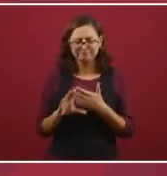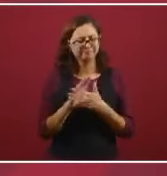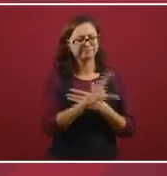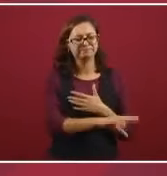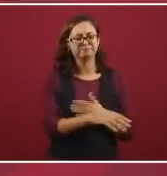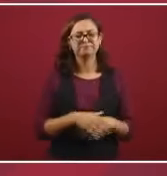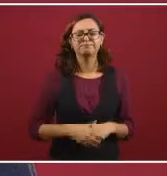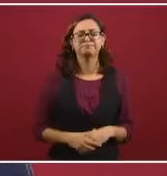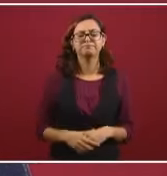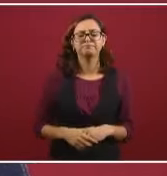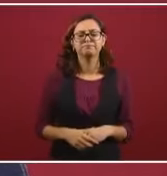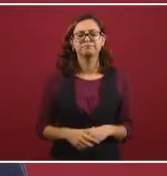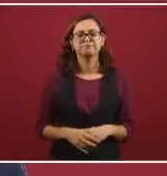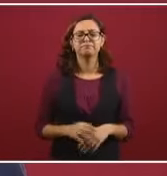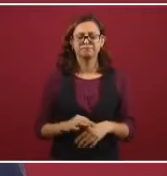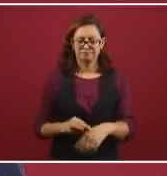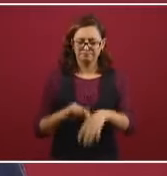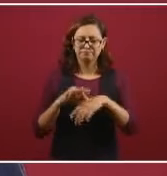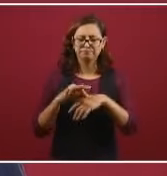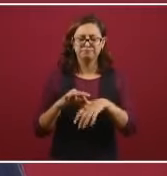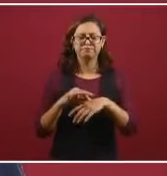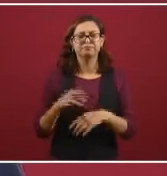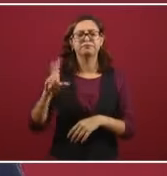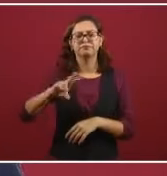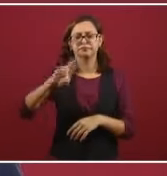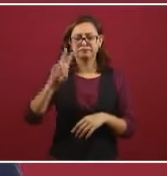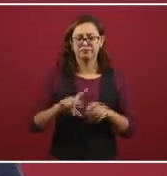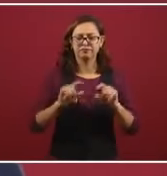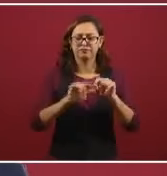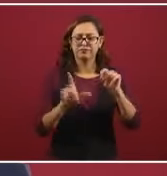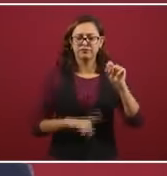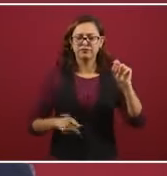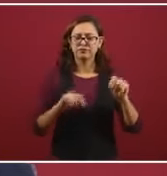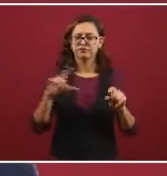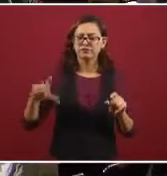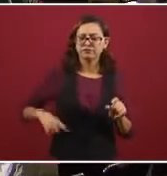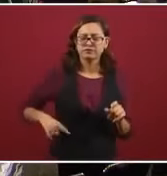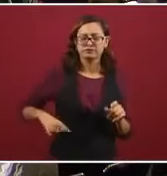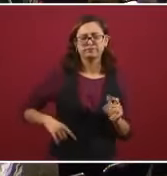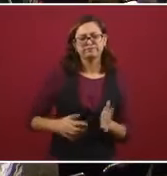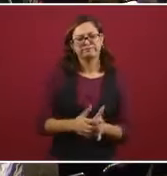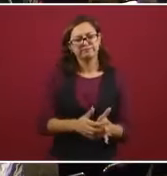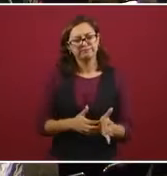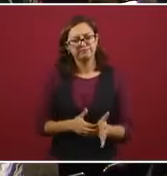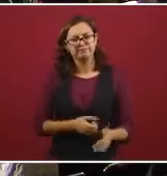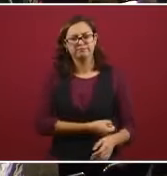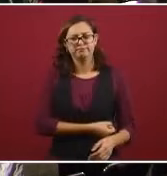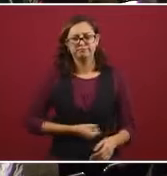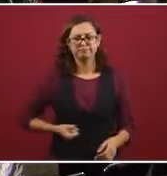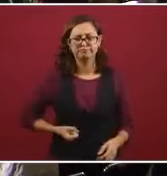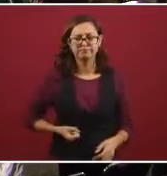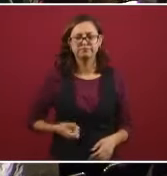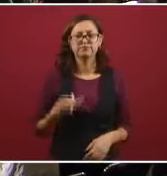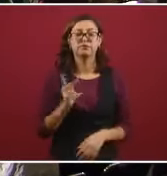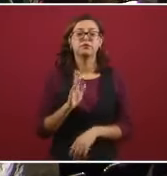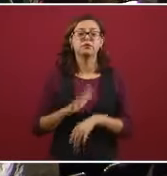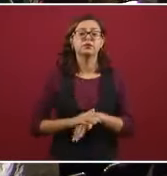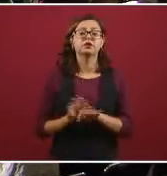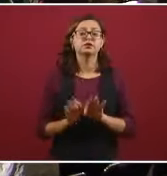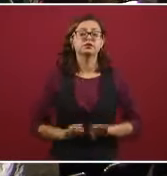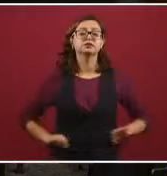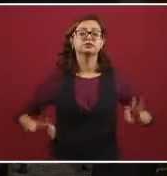y que se haga realidad la austeridad republicana. Pero lo importante es